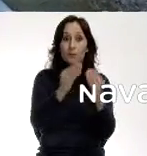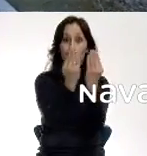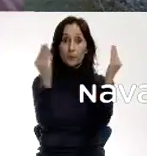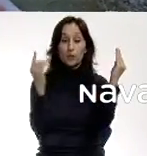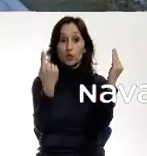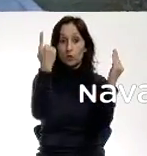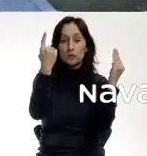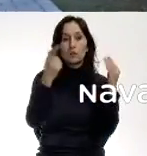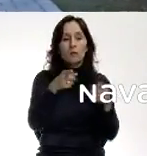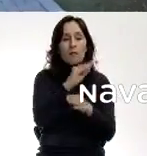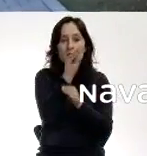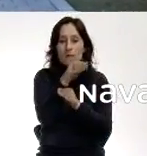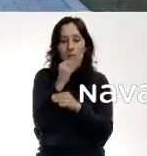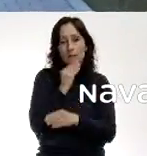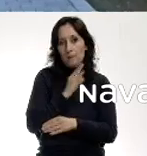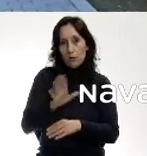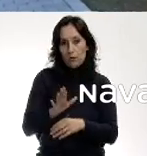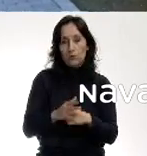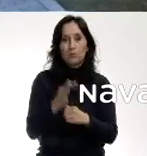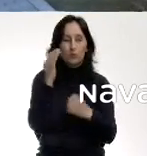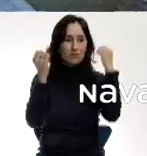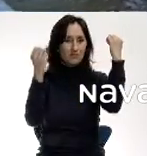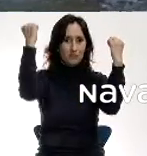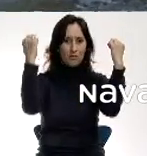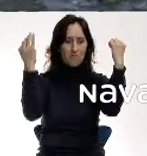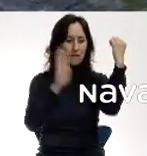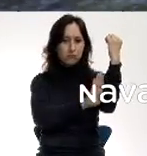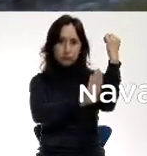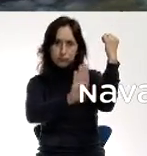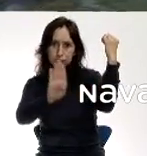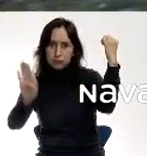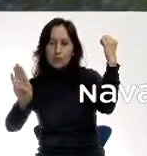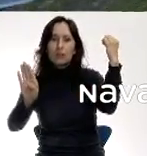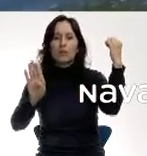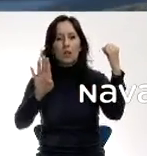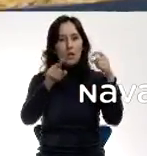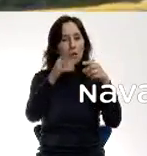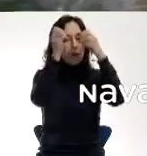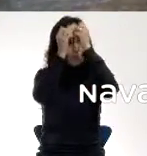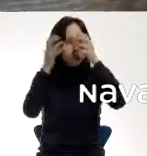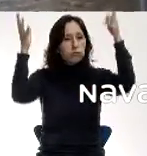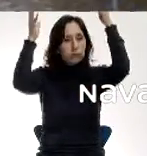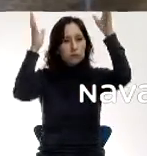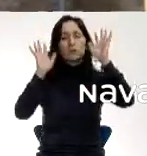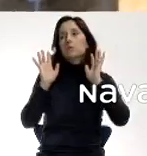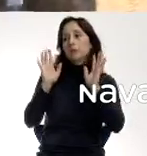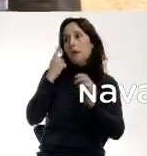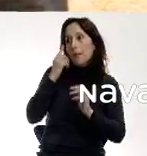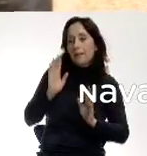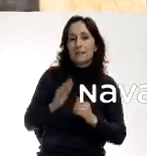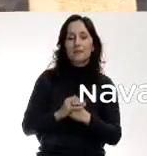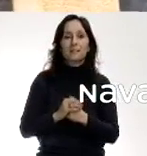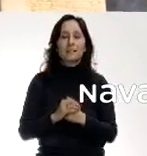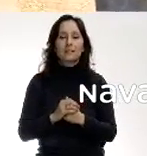se conserva, todas las vestorres y los lienzos de muralla. Y hay que echarle mucha imaginación, habría que pensar... Bueno, vamos a ver. Pues, que